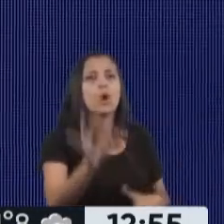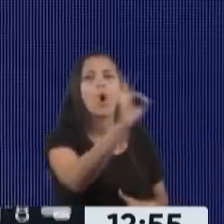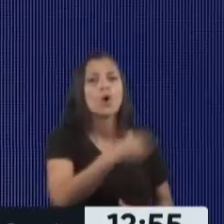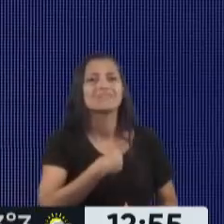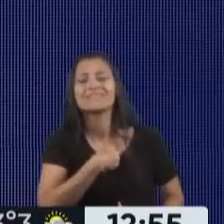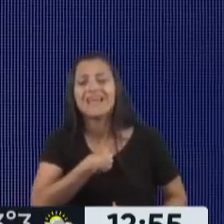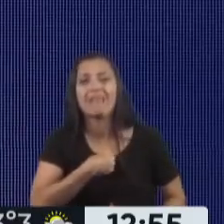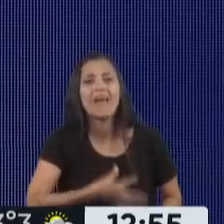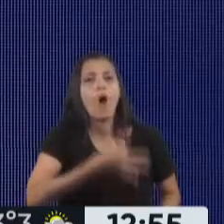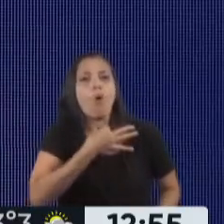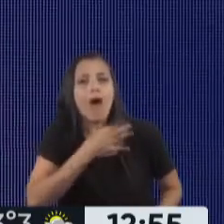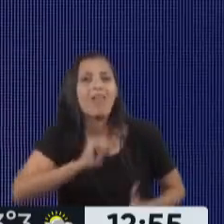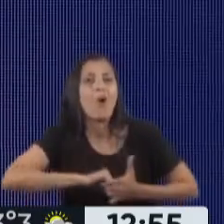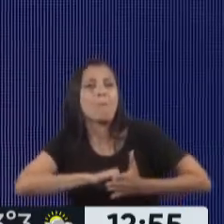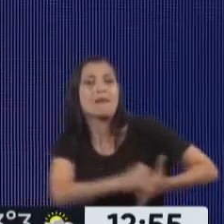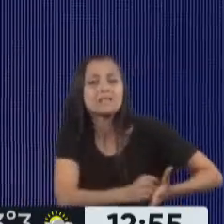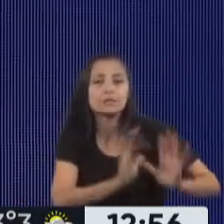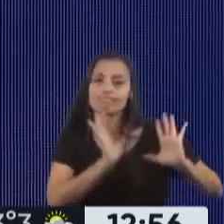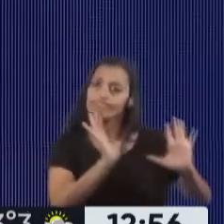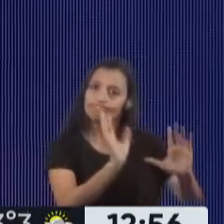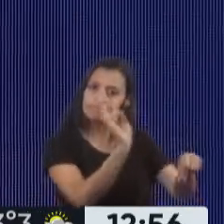sintieran la fuerza del ajuste.